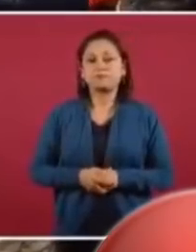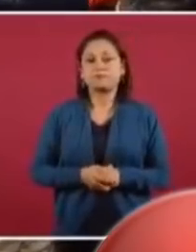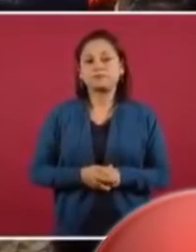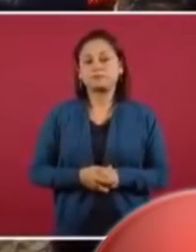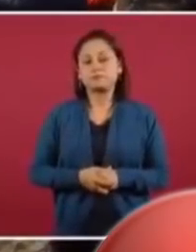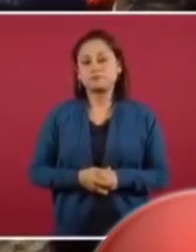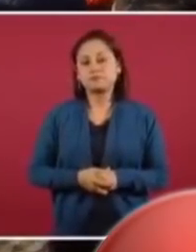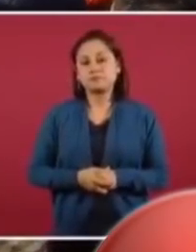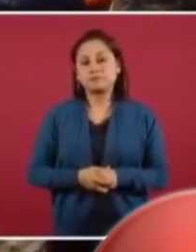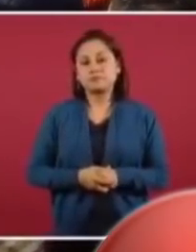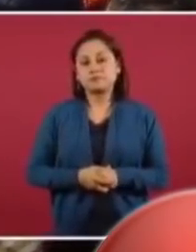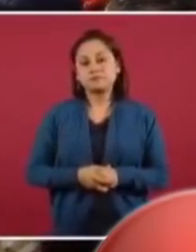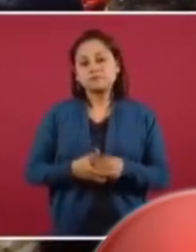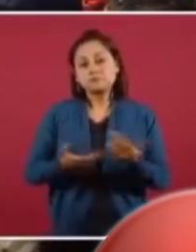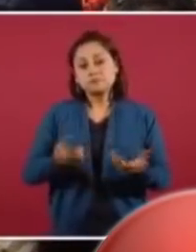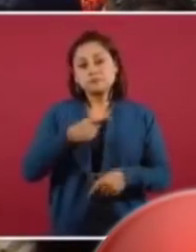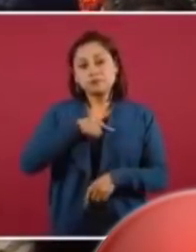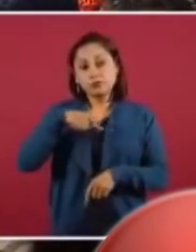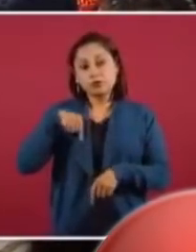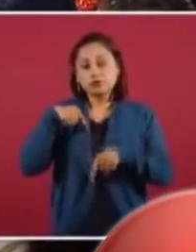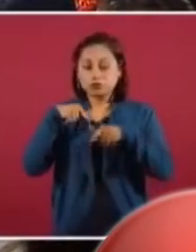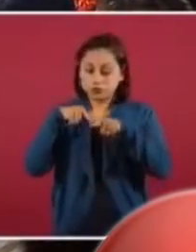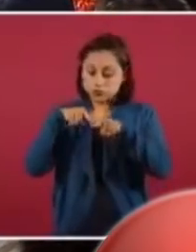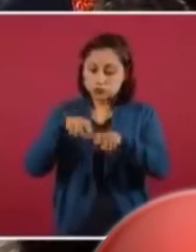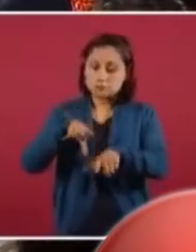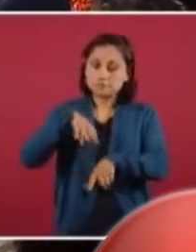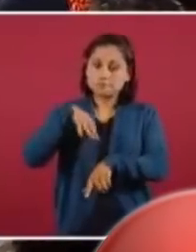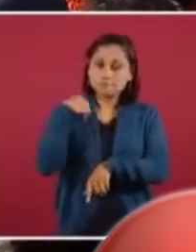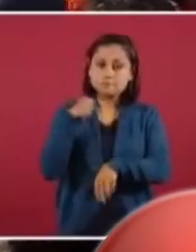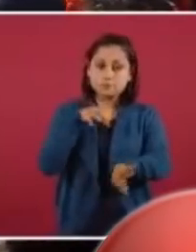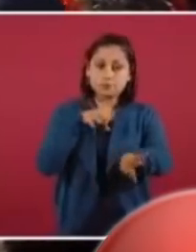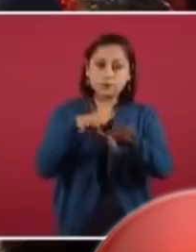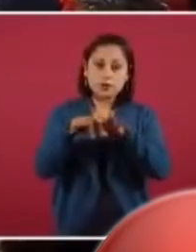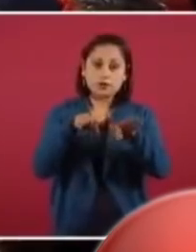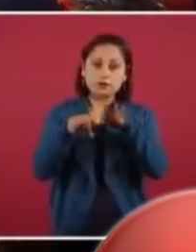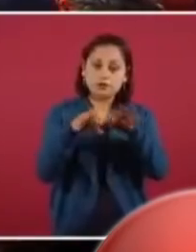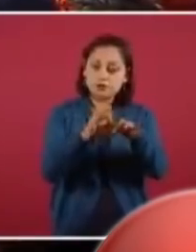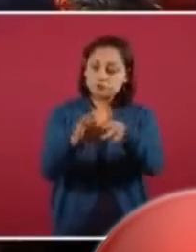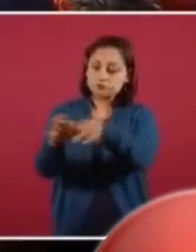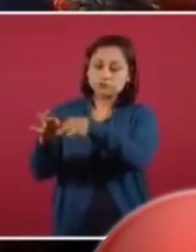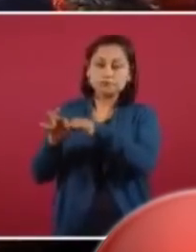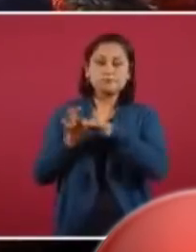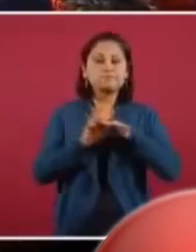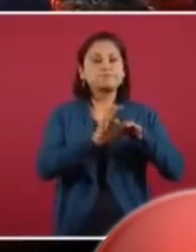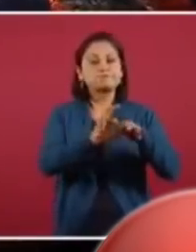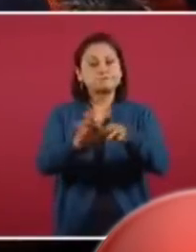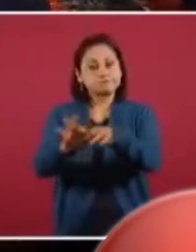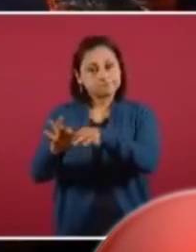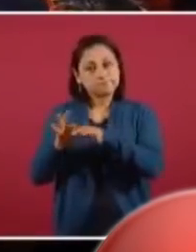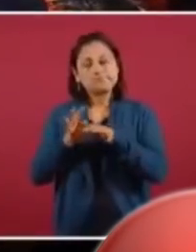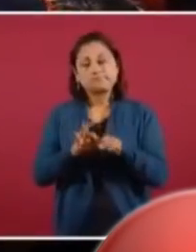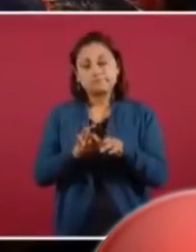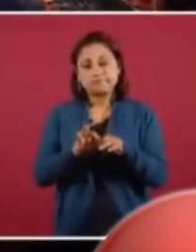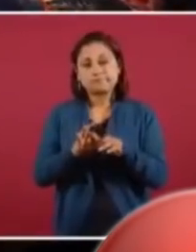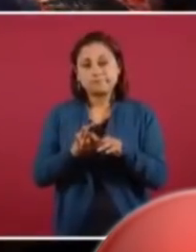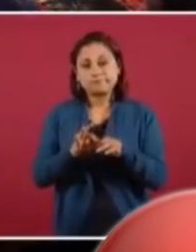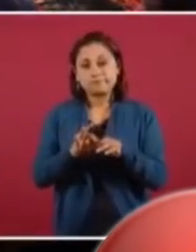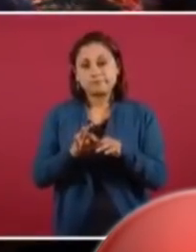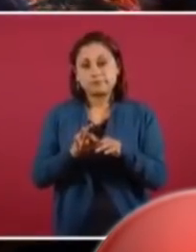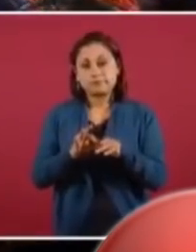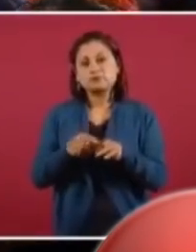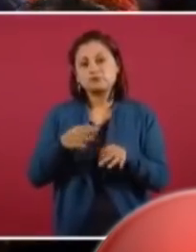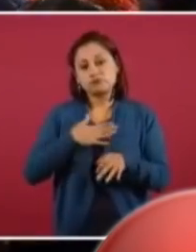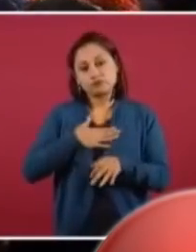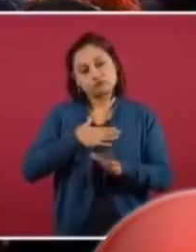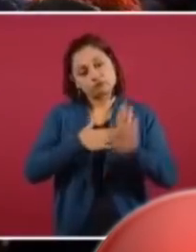Vamos a seguir trabajando de manera coordinada. Ese es el